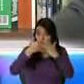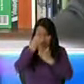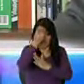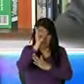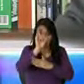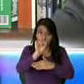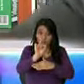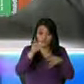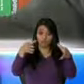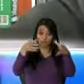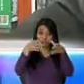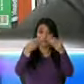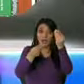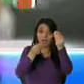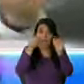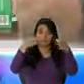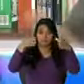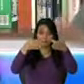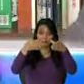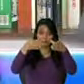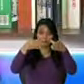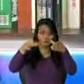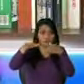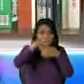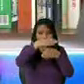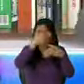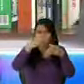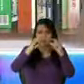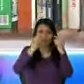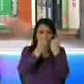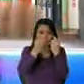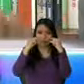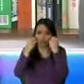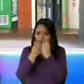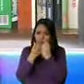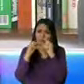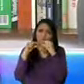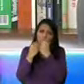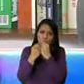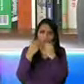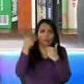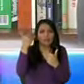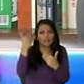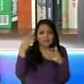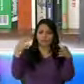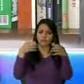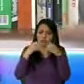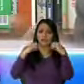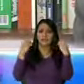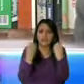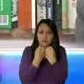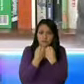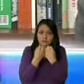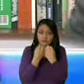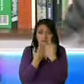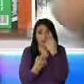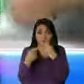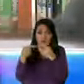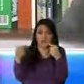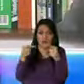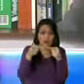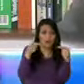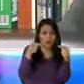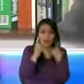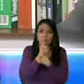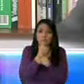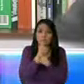podría suceder que en cualquiera de los partidos o movimientos que conforman el acuerdo hayan diferencias. Por eso el debate tiene